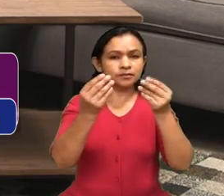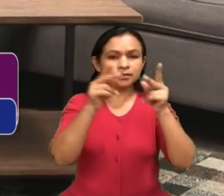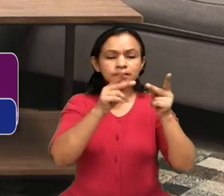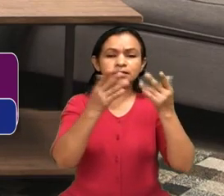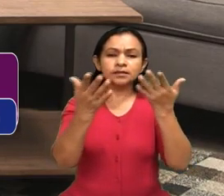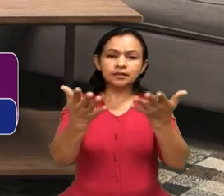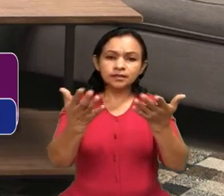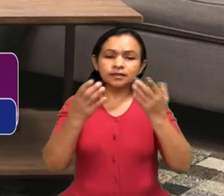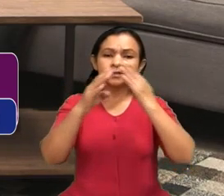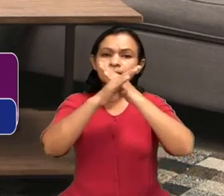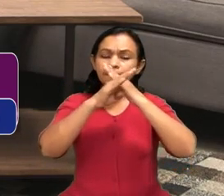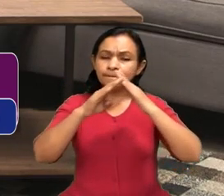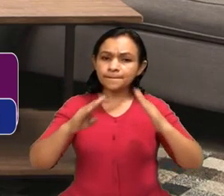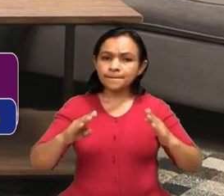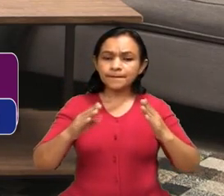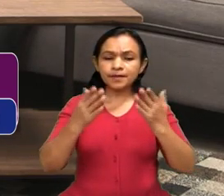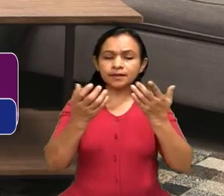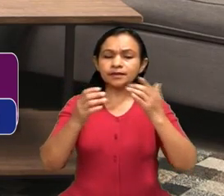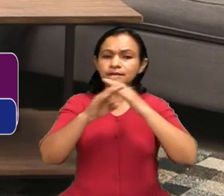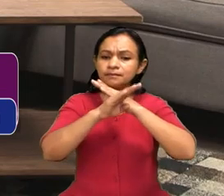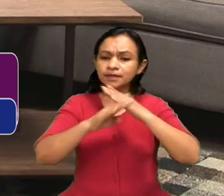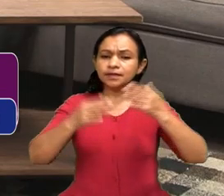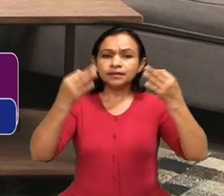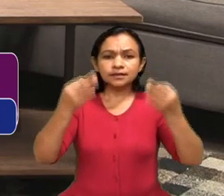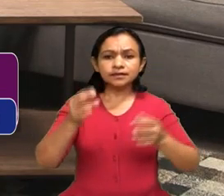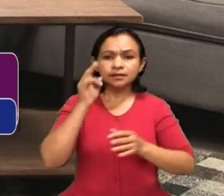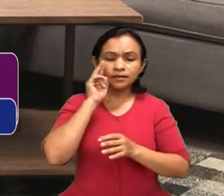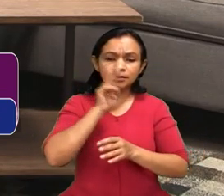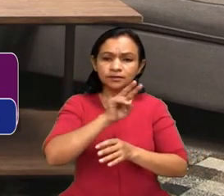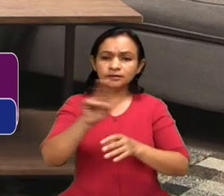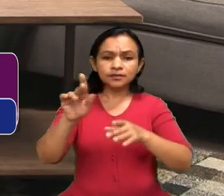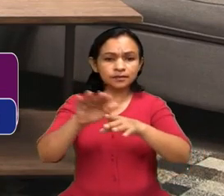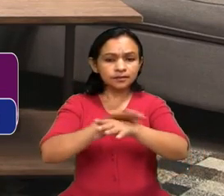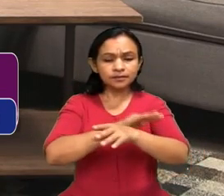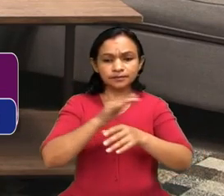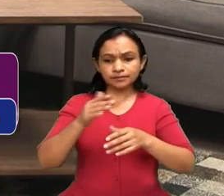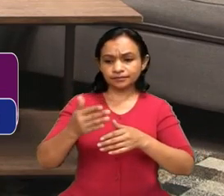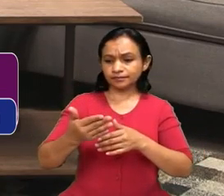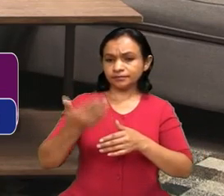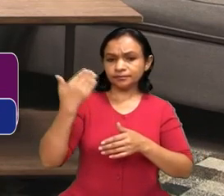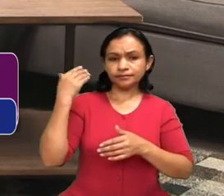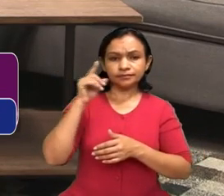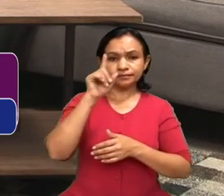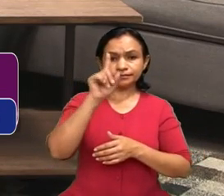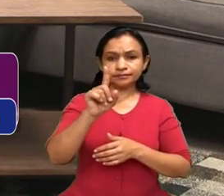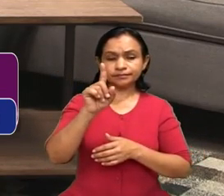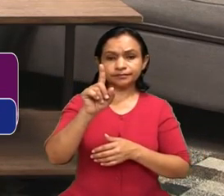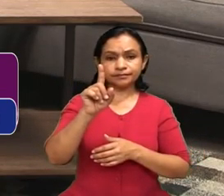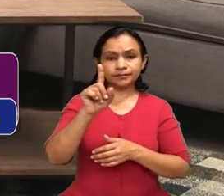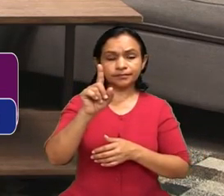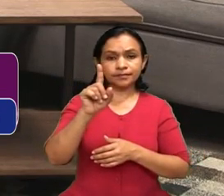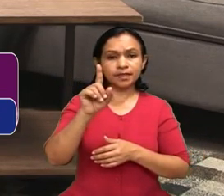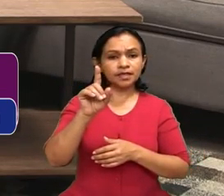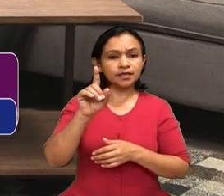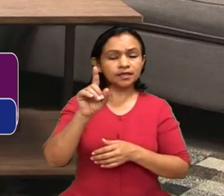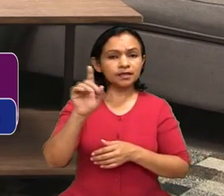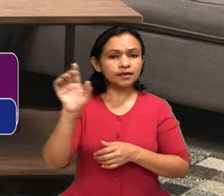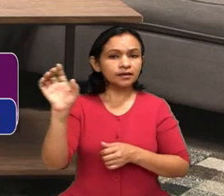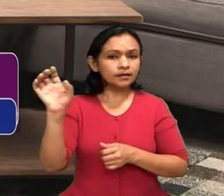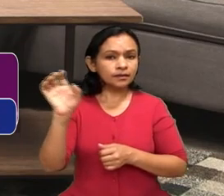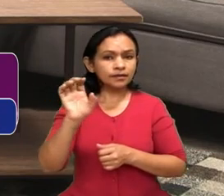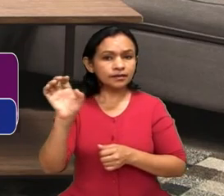paz, quiere tranquilidad. Y lo vimos y lo sentimos este primero de enero, que más de 900.000